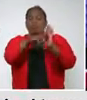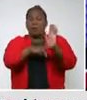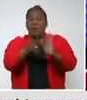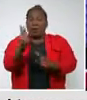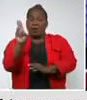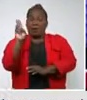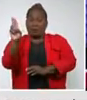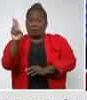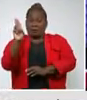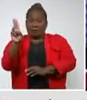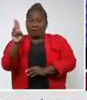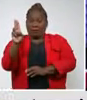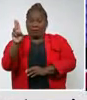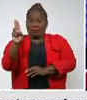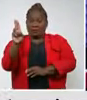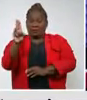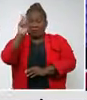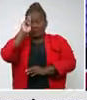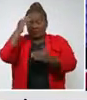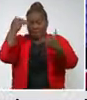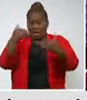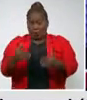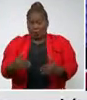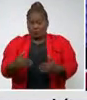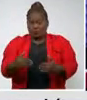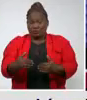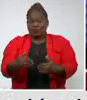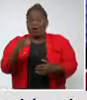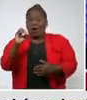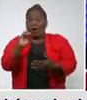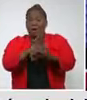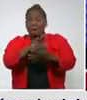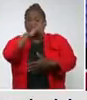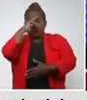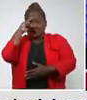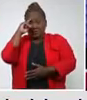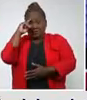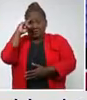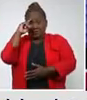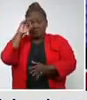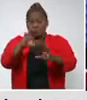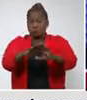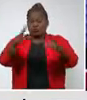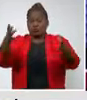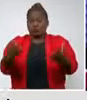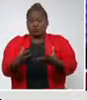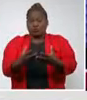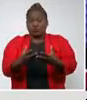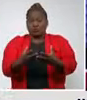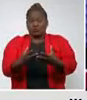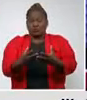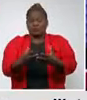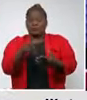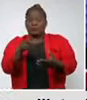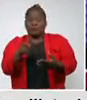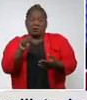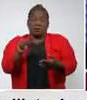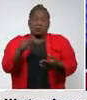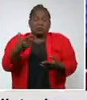sanitaria de la Organización Mundial de la Salud, que un poco que no sé si